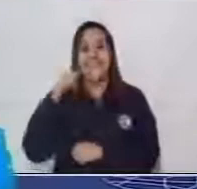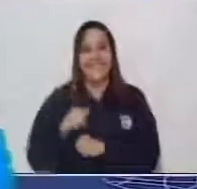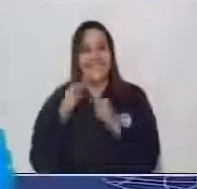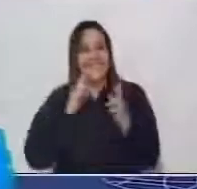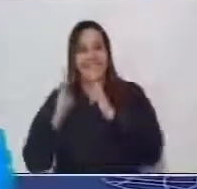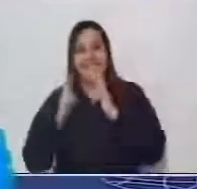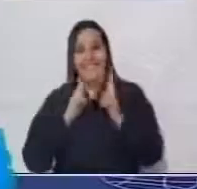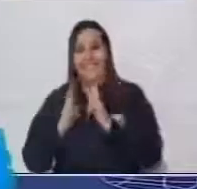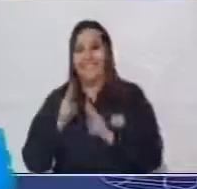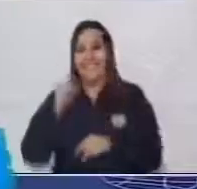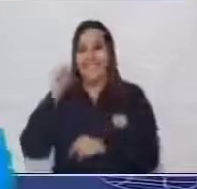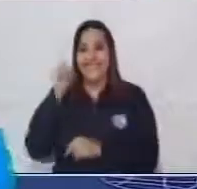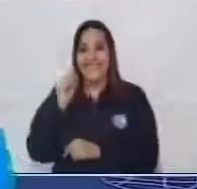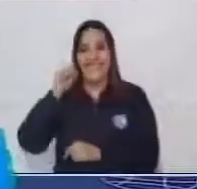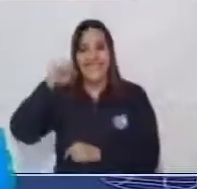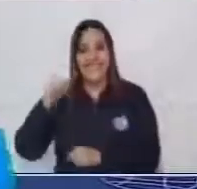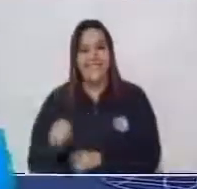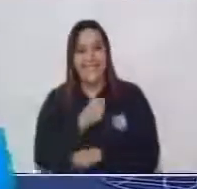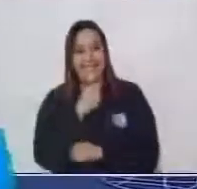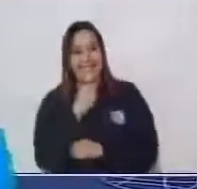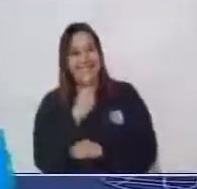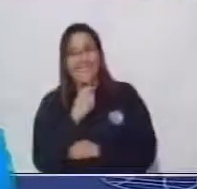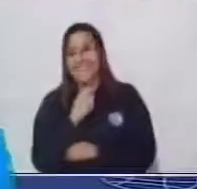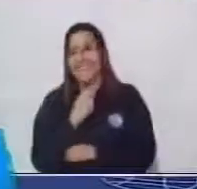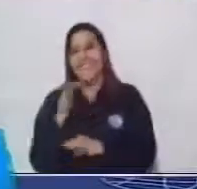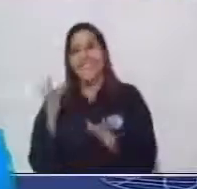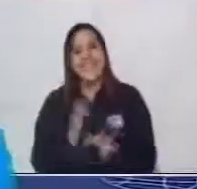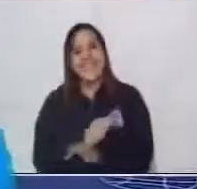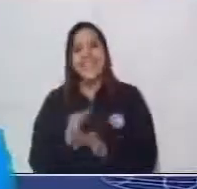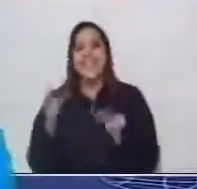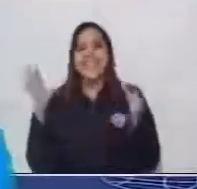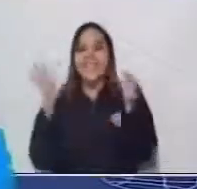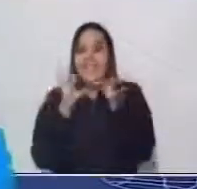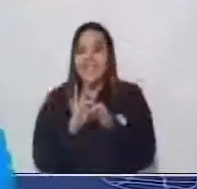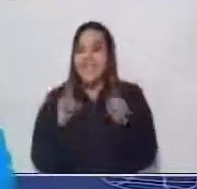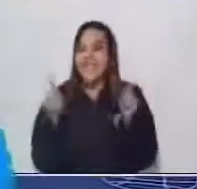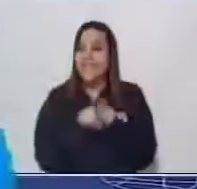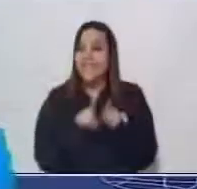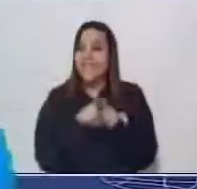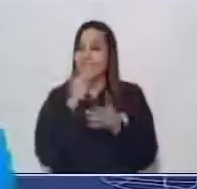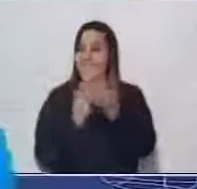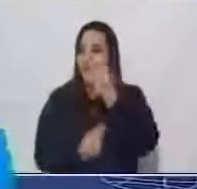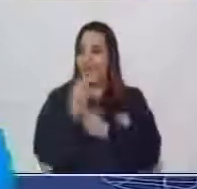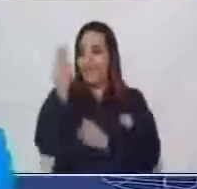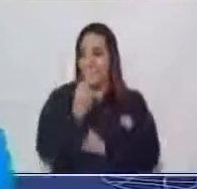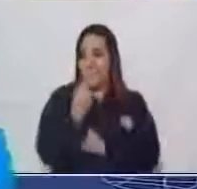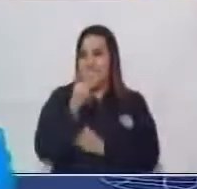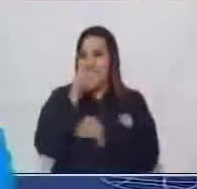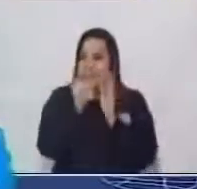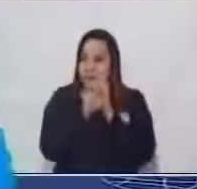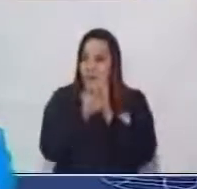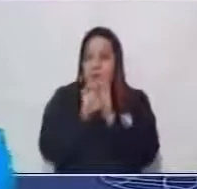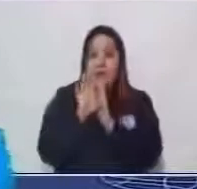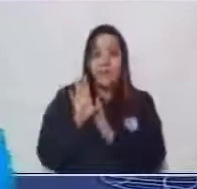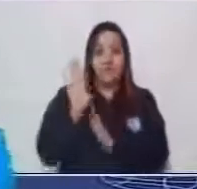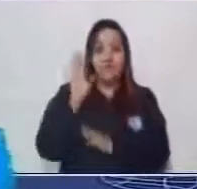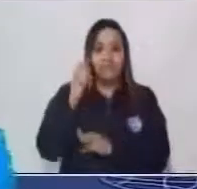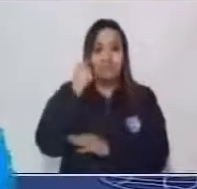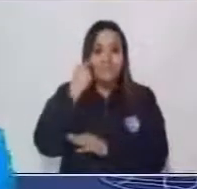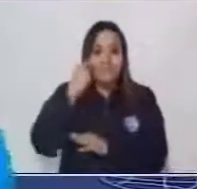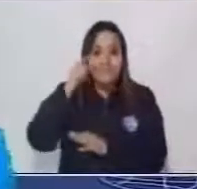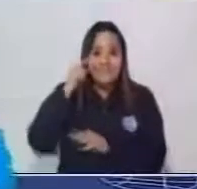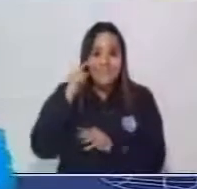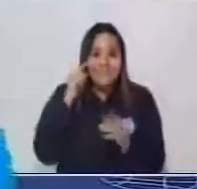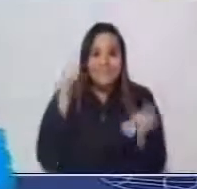con el punto, cumplen la función de ambas. Y la pausa que vamos a hacer cuando encontremos un